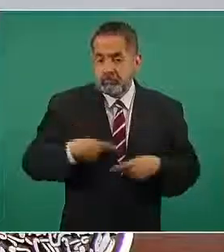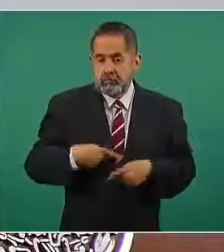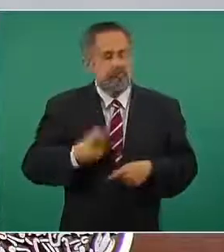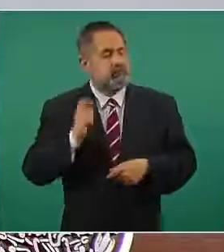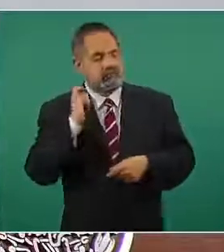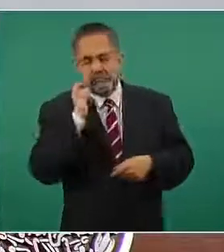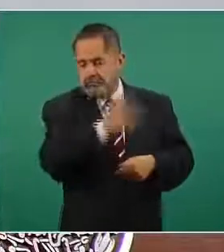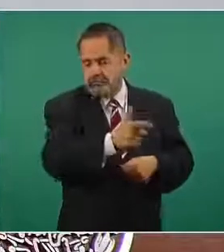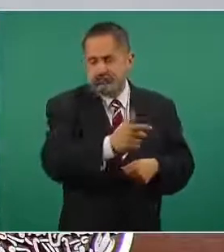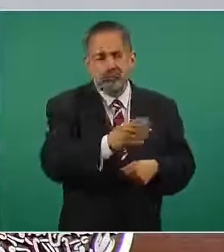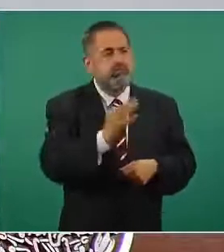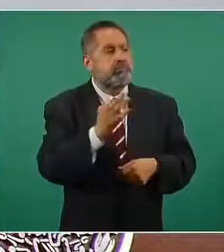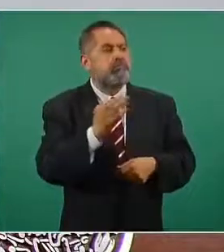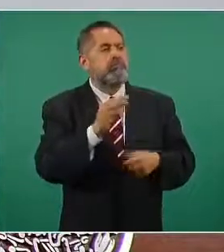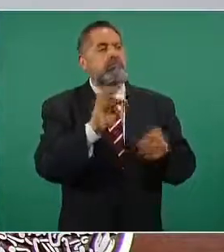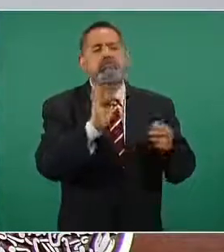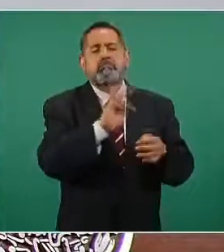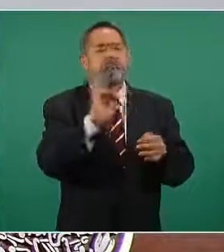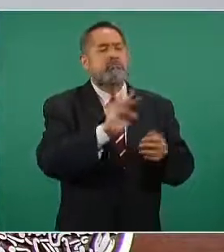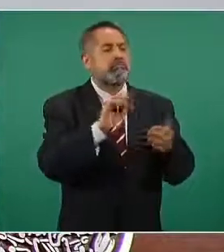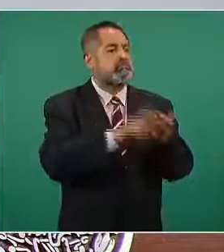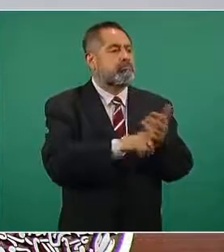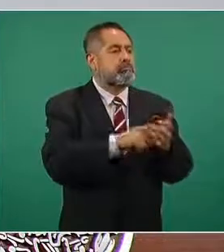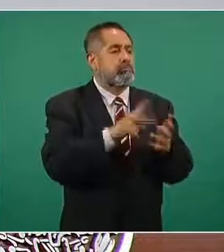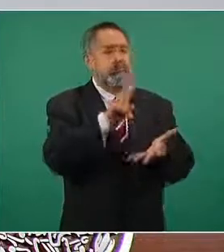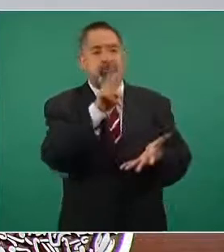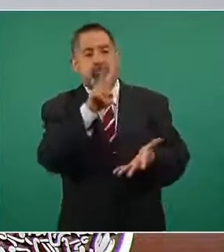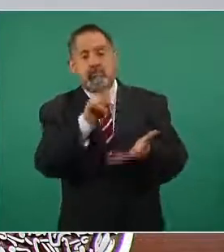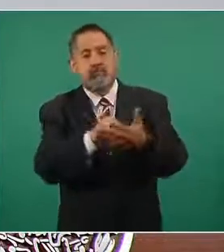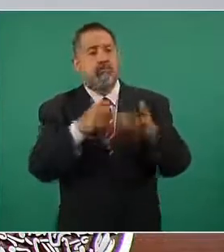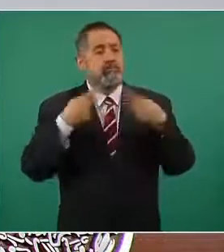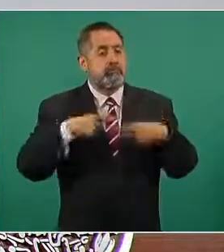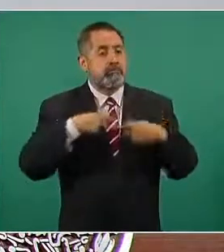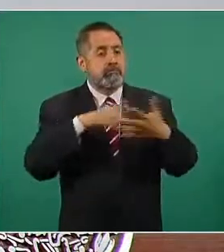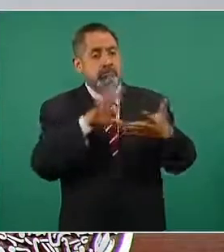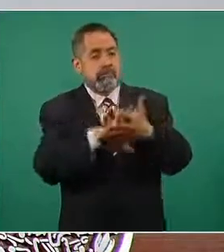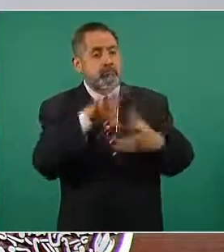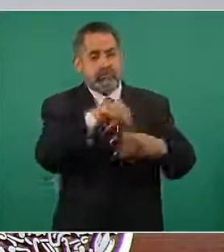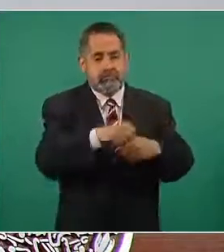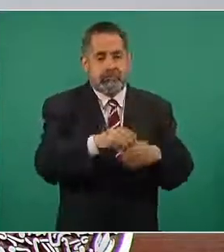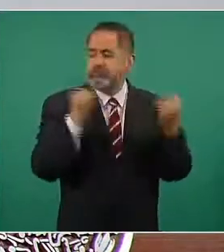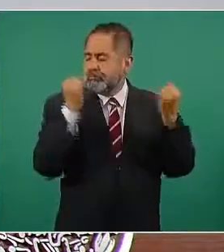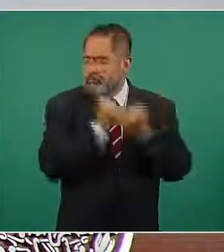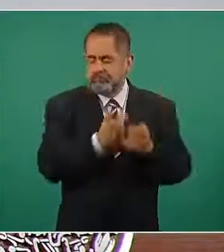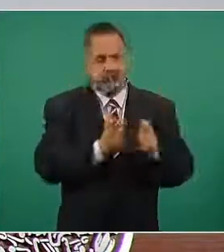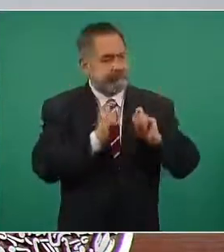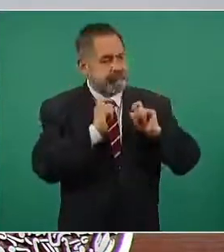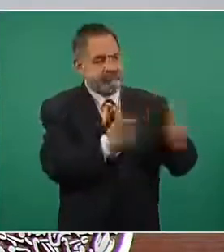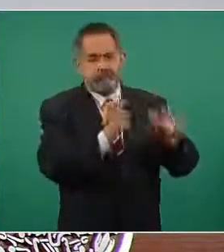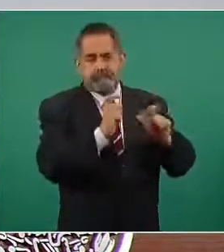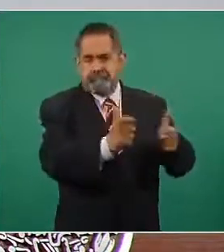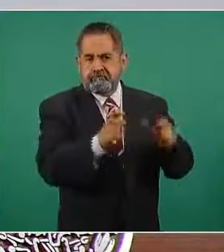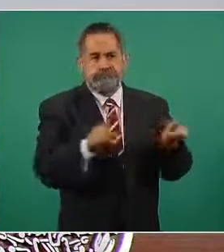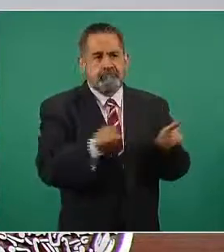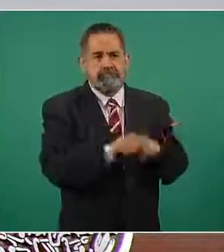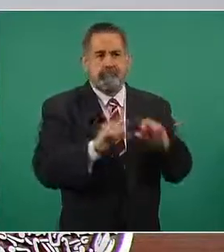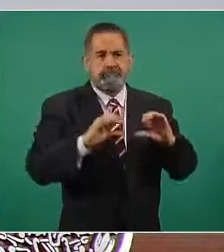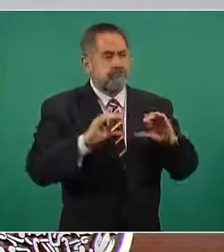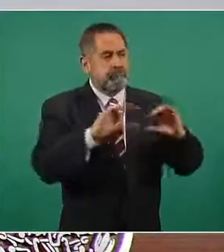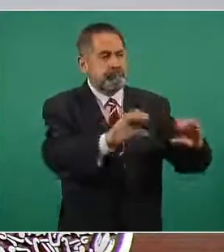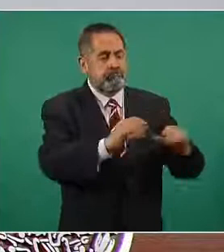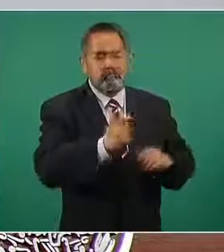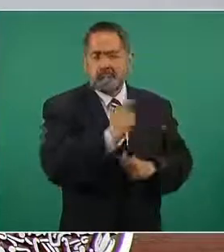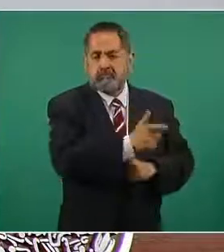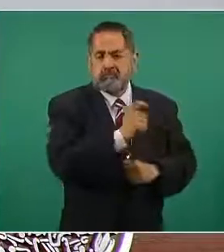lo mismo que si tuviera 2,000 personas. El trato representaba un gasto